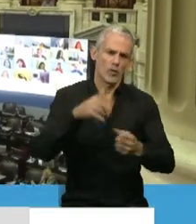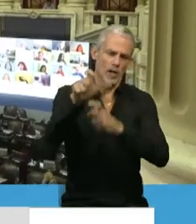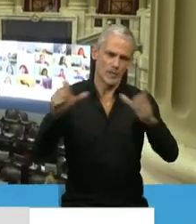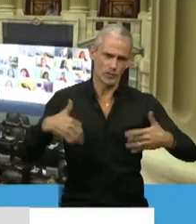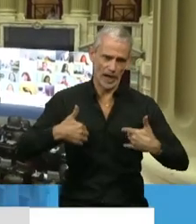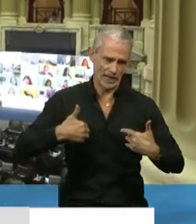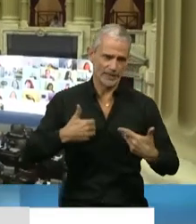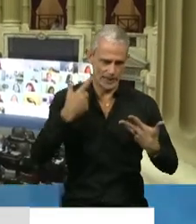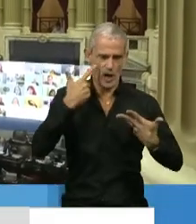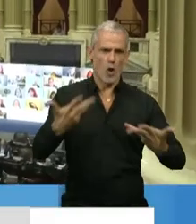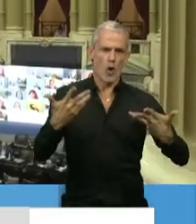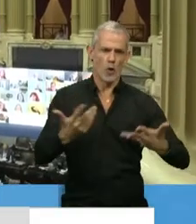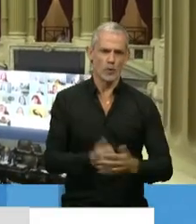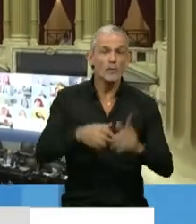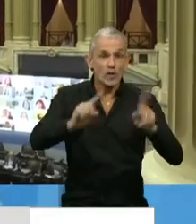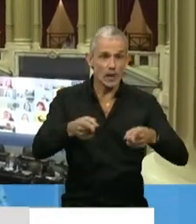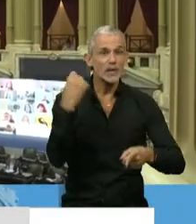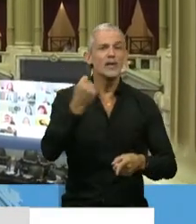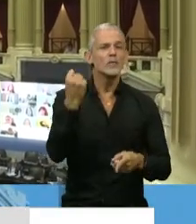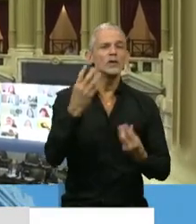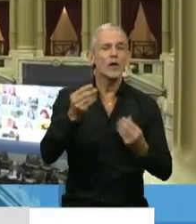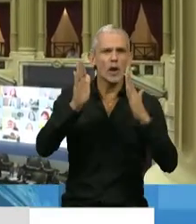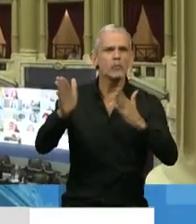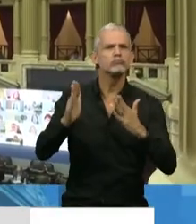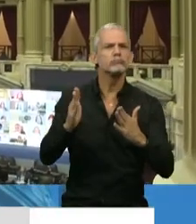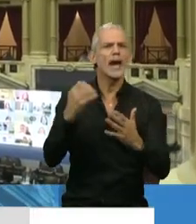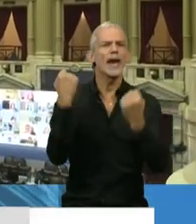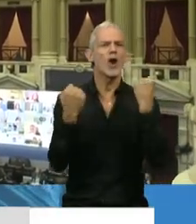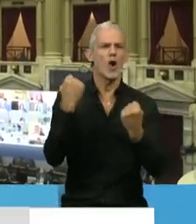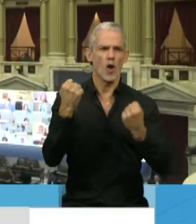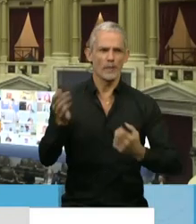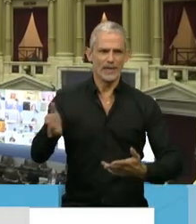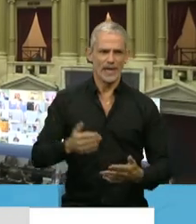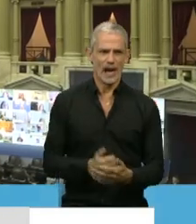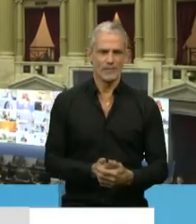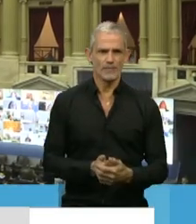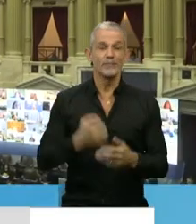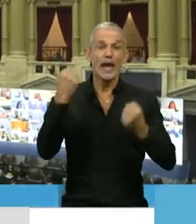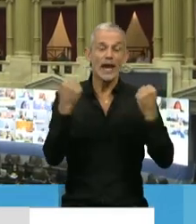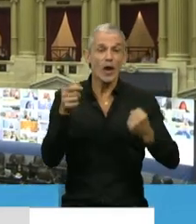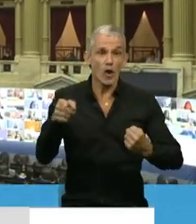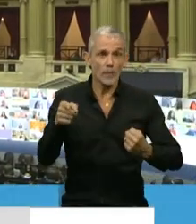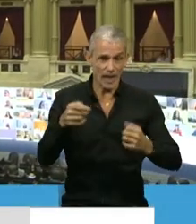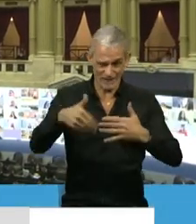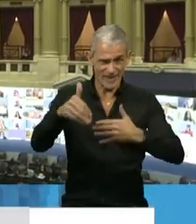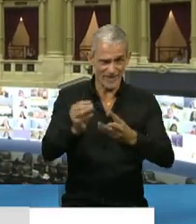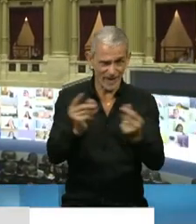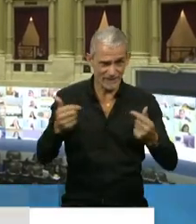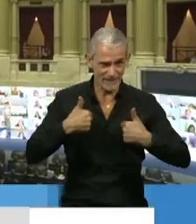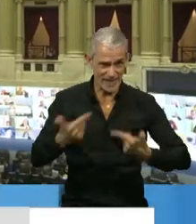argentinos, pero también lo es la economía. Y previo a finalizar, no